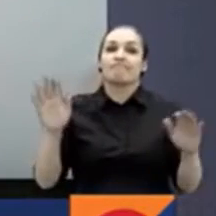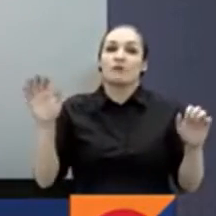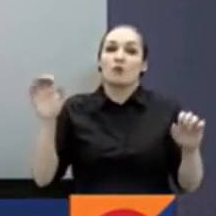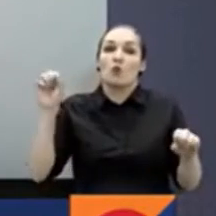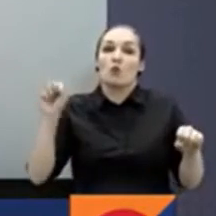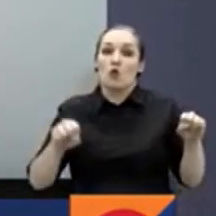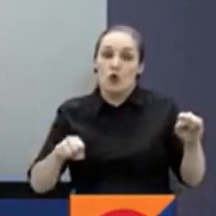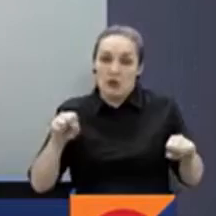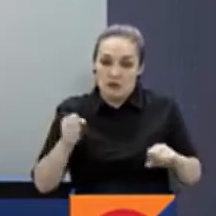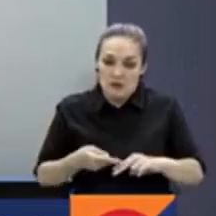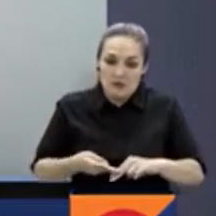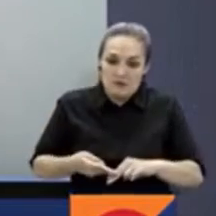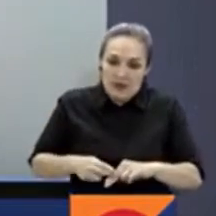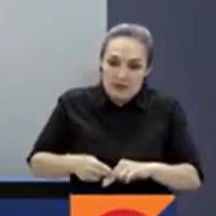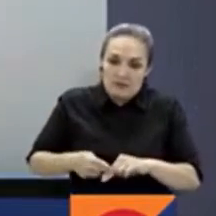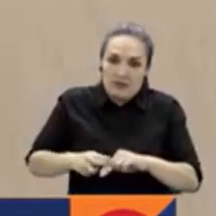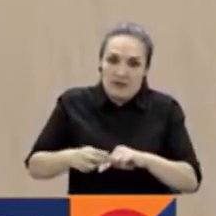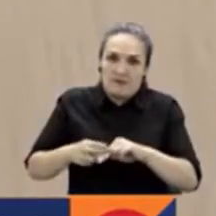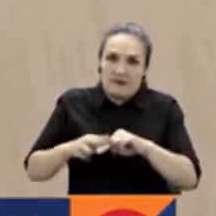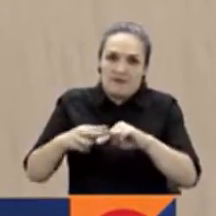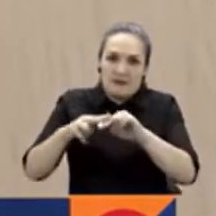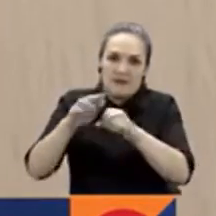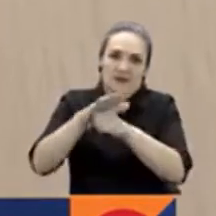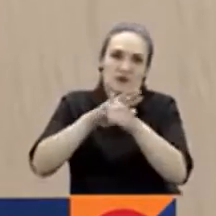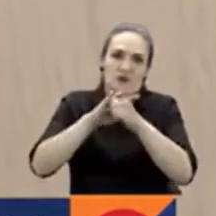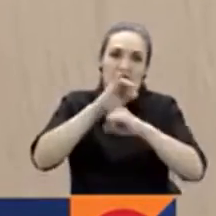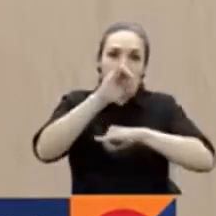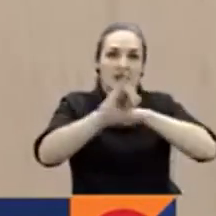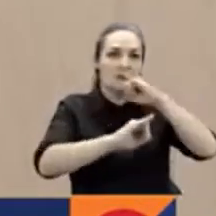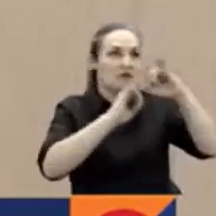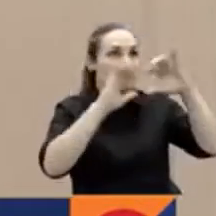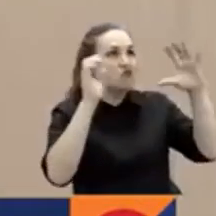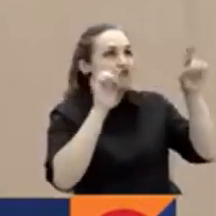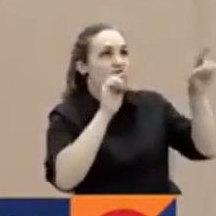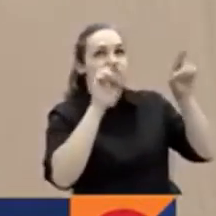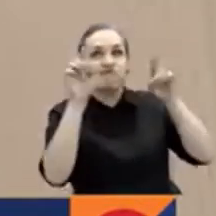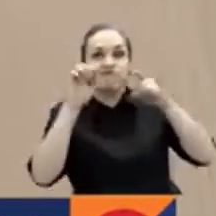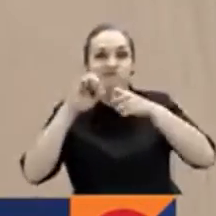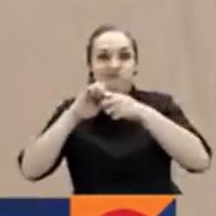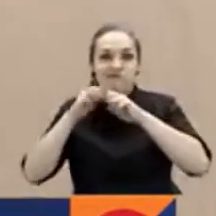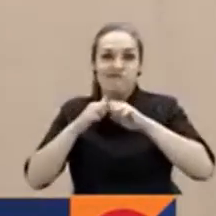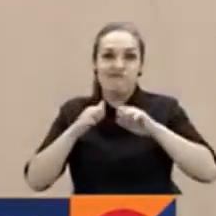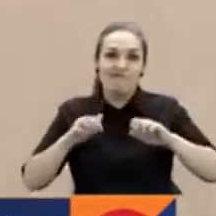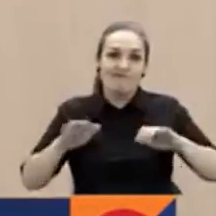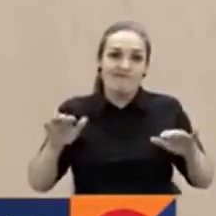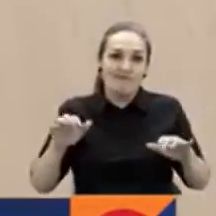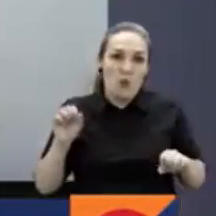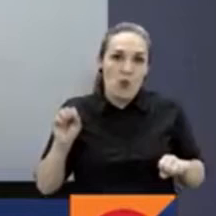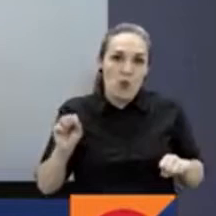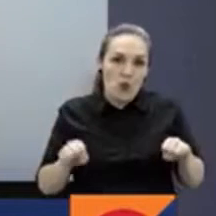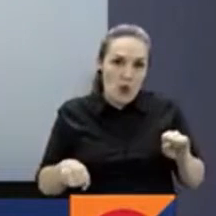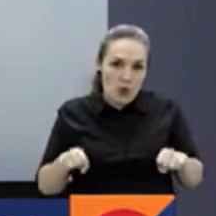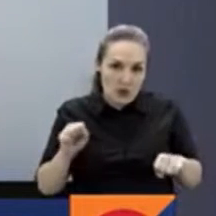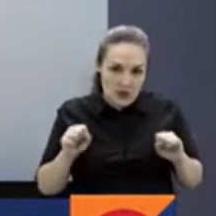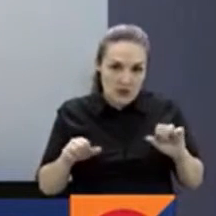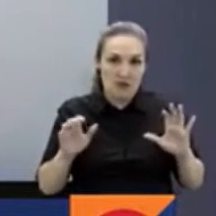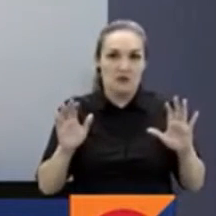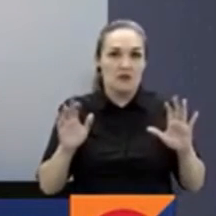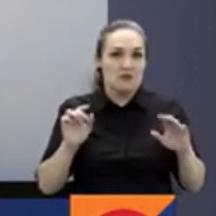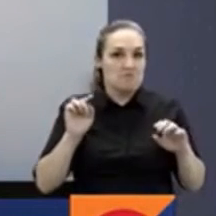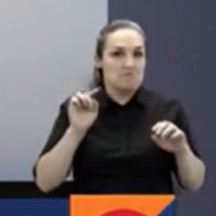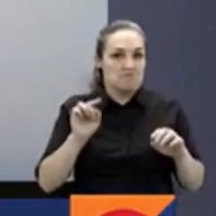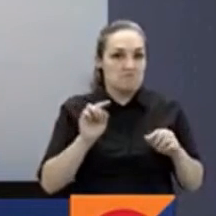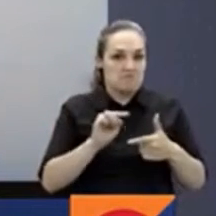pues es que con las situaciones, las crisis internacionales que se vienen, pues probablemente el escenario,